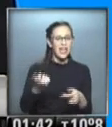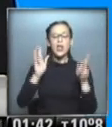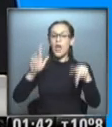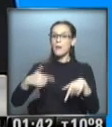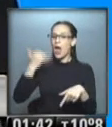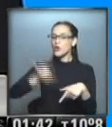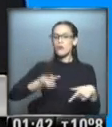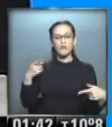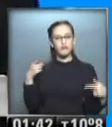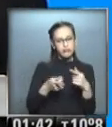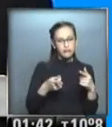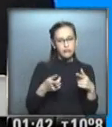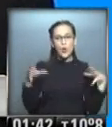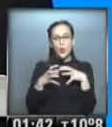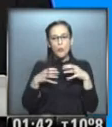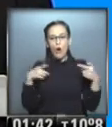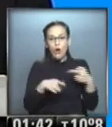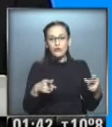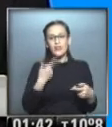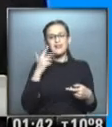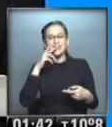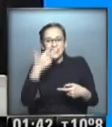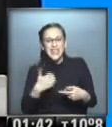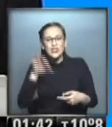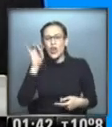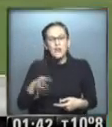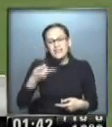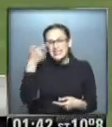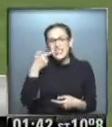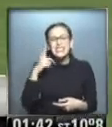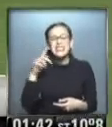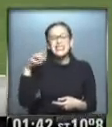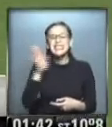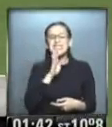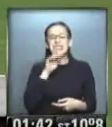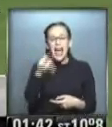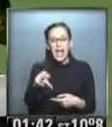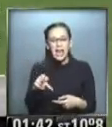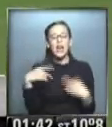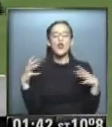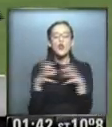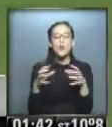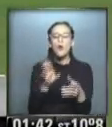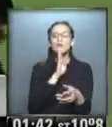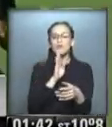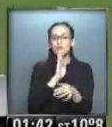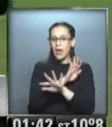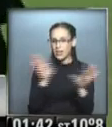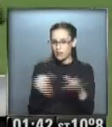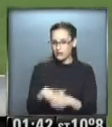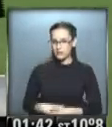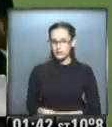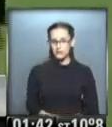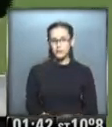de las potencias occidentales a Siria solo serviría a los intereses de Israel y de la red fundamentalista islámica Al-Qaeda. Por su parte,